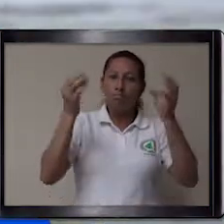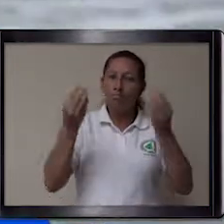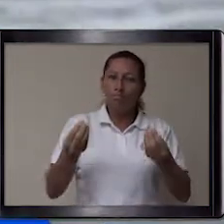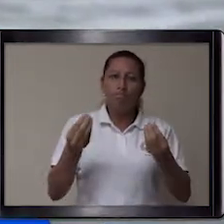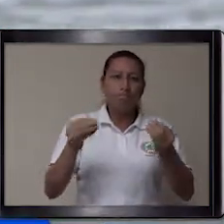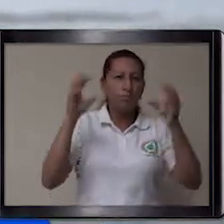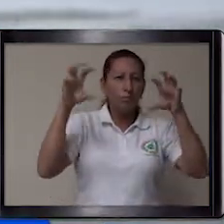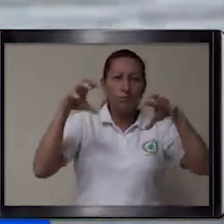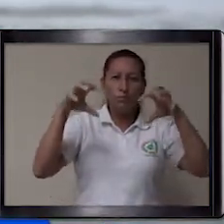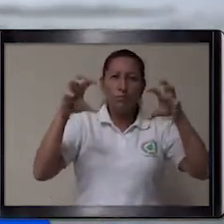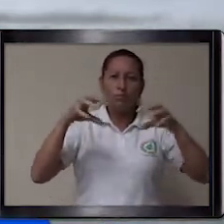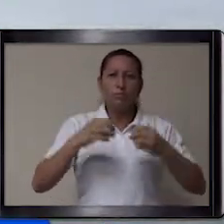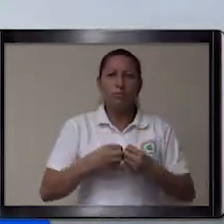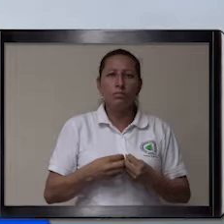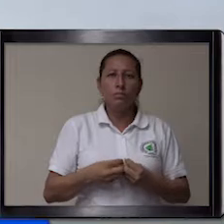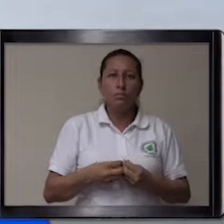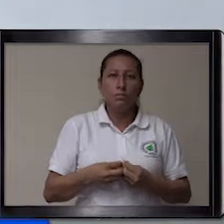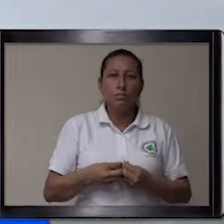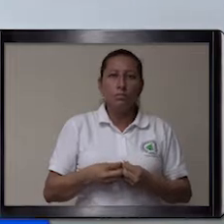de lluvia.